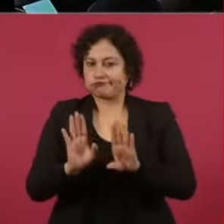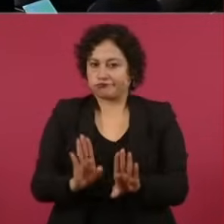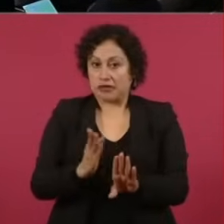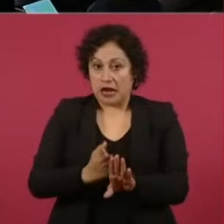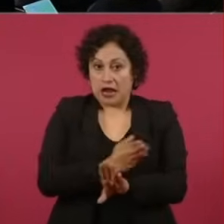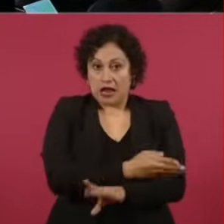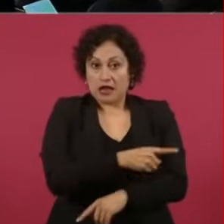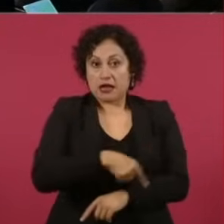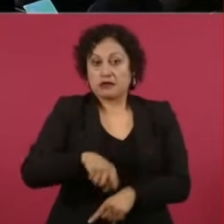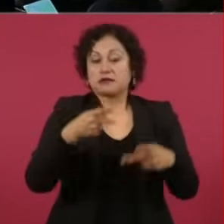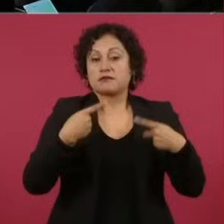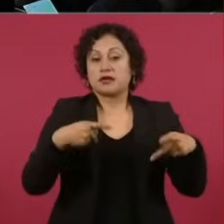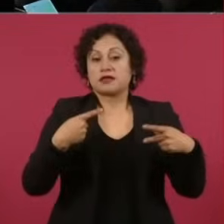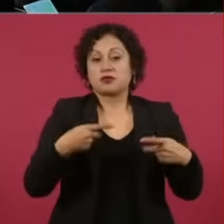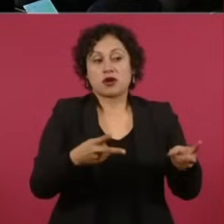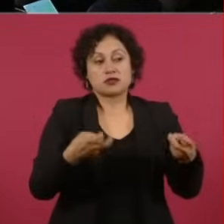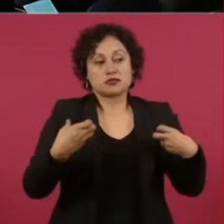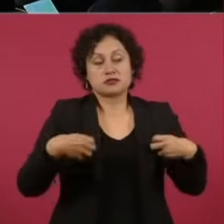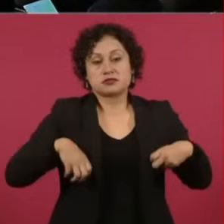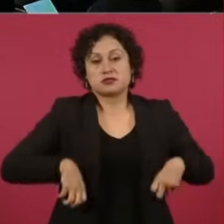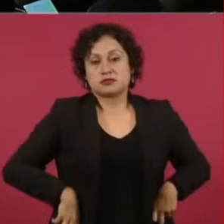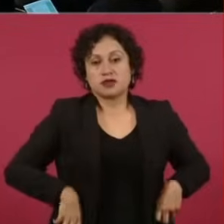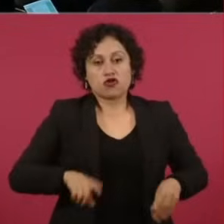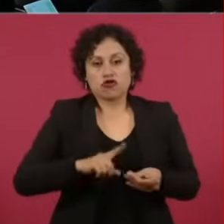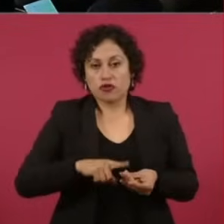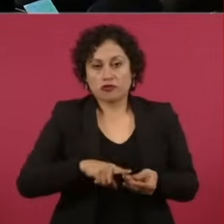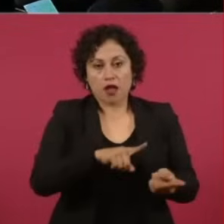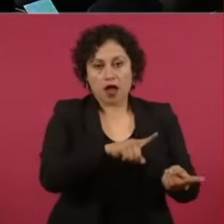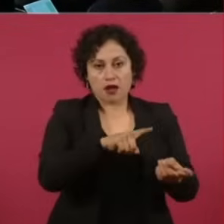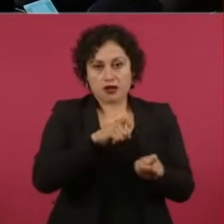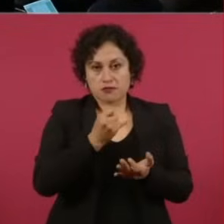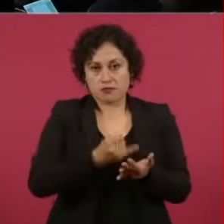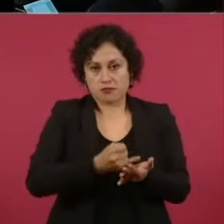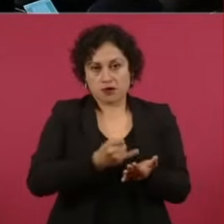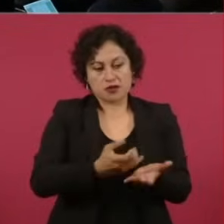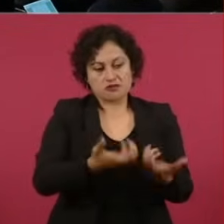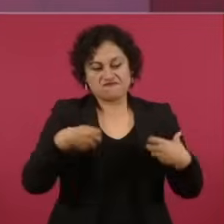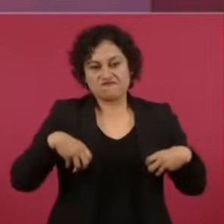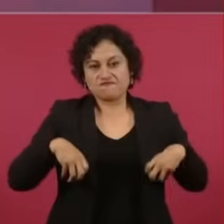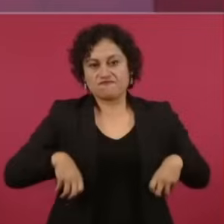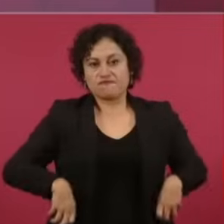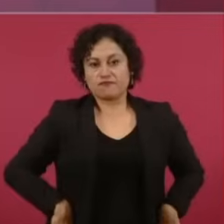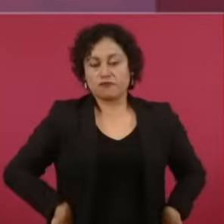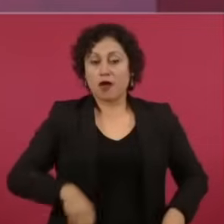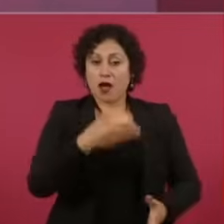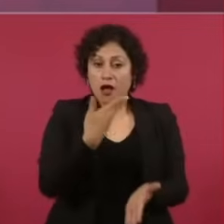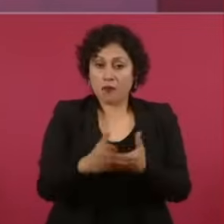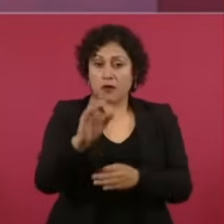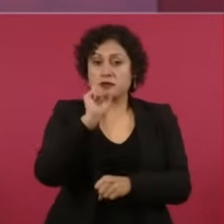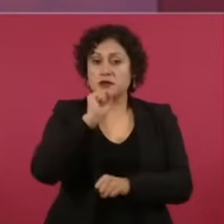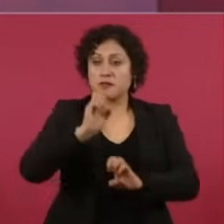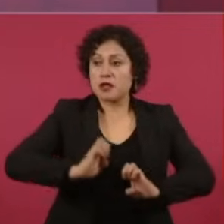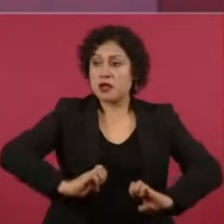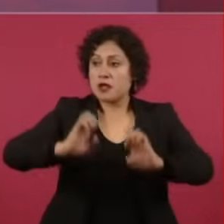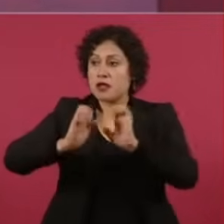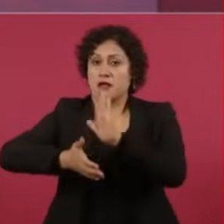bienes, con empresas, con minas, con los recursos naturales, que son de todos los